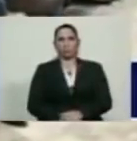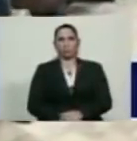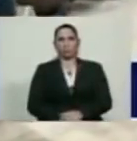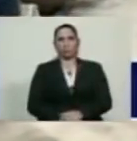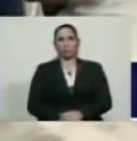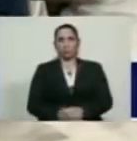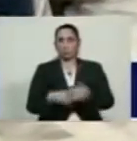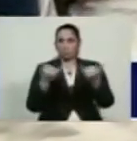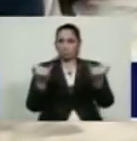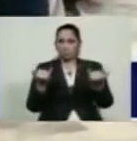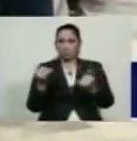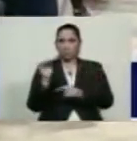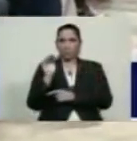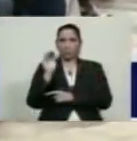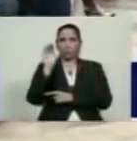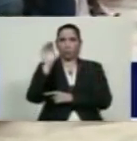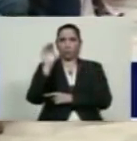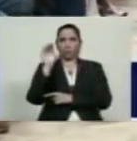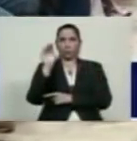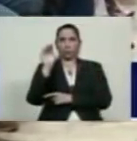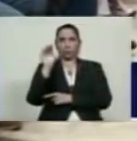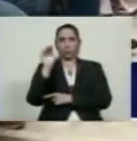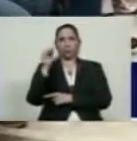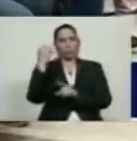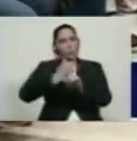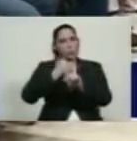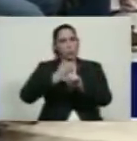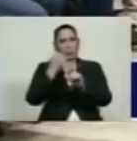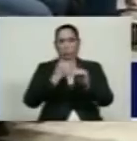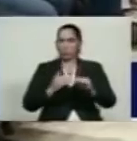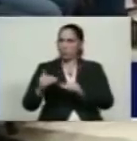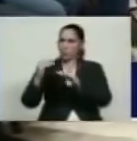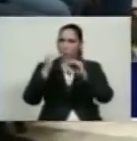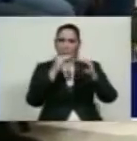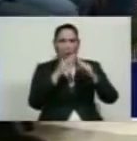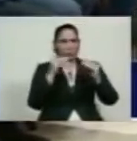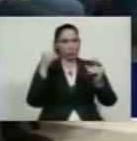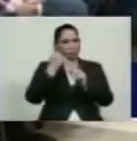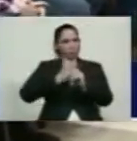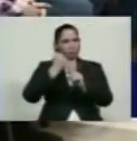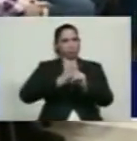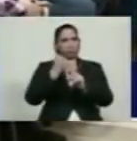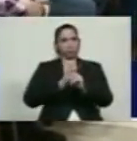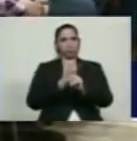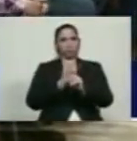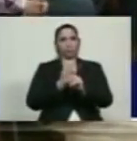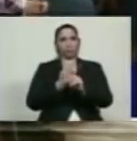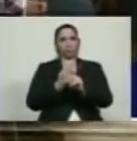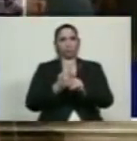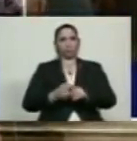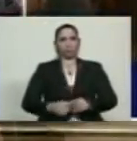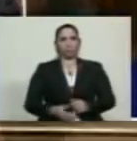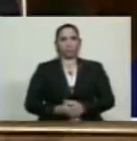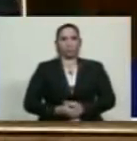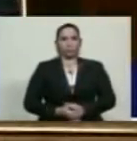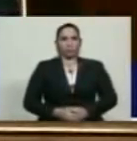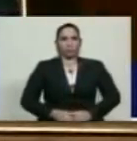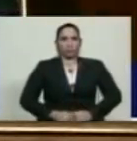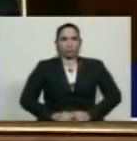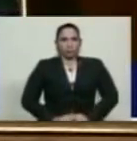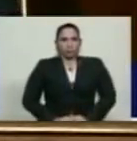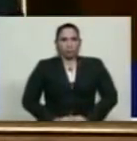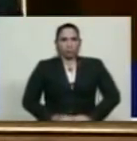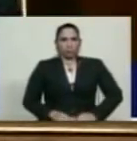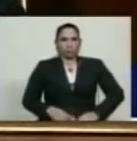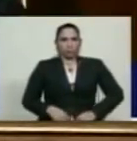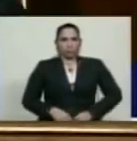futuro. Porque esta lucha es la lucha de ellos, estos combates y estas batallas son sus combates y sus batallas.